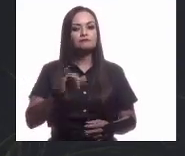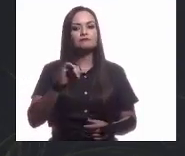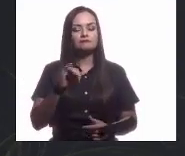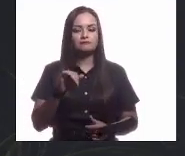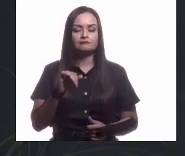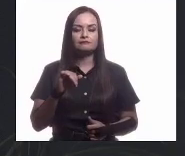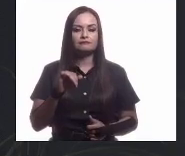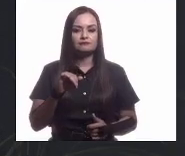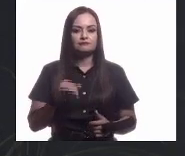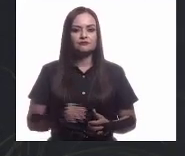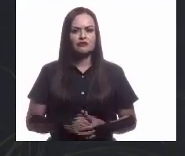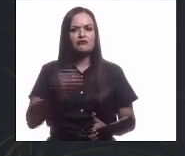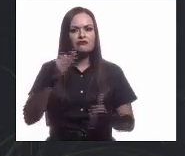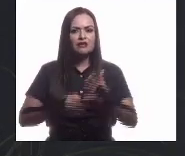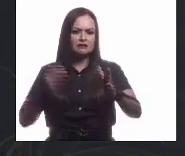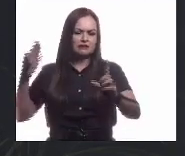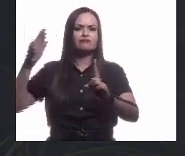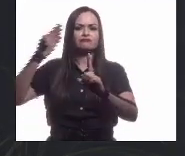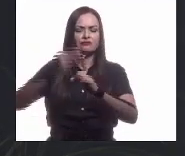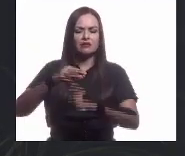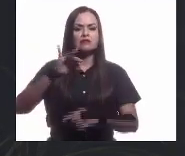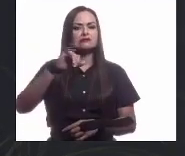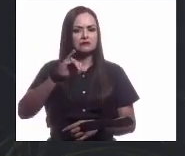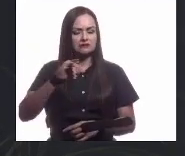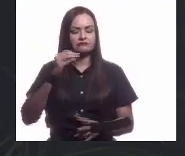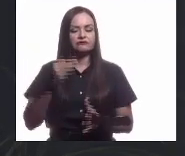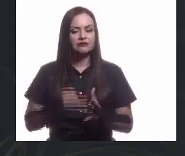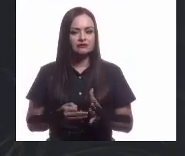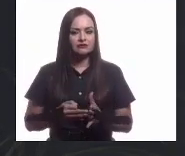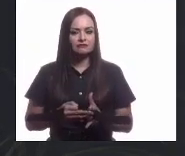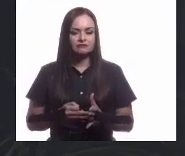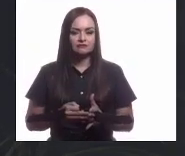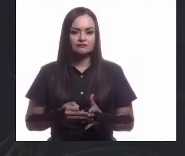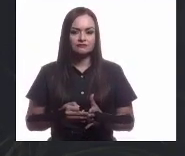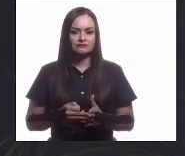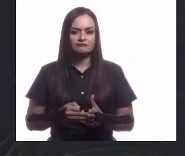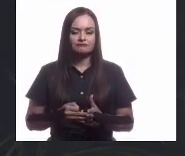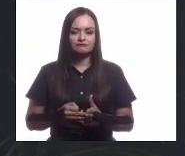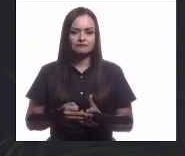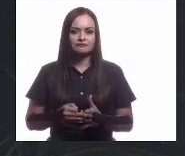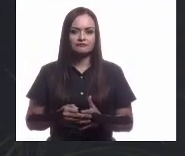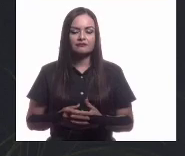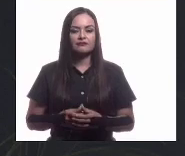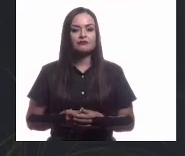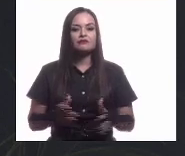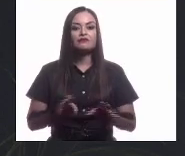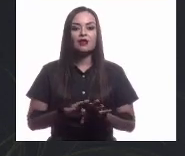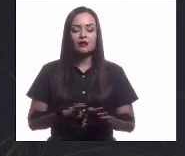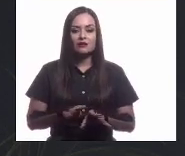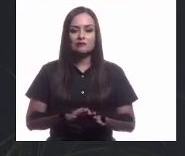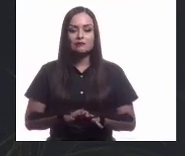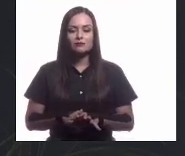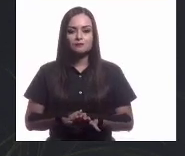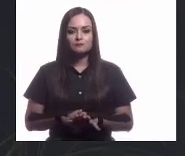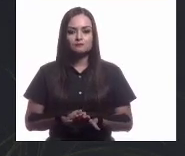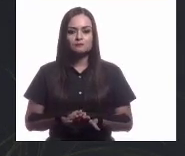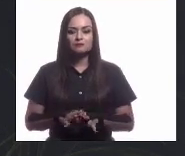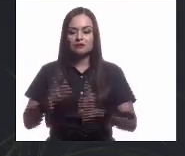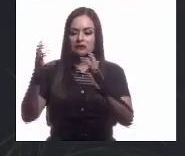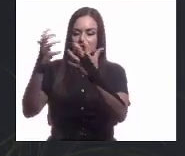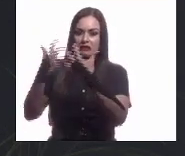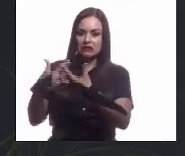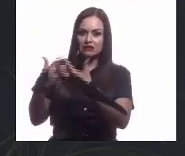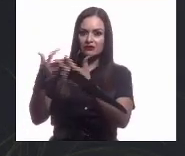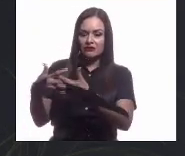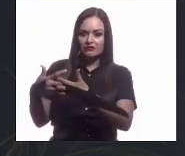duda, desafíos, muchos por resolver. Urge recuperar la certidumbre. El sector privado